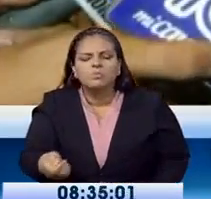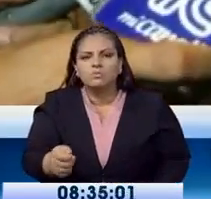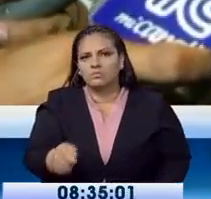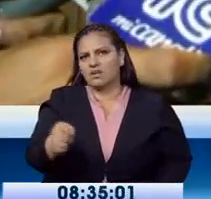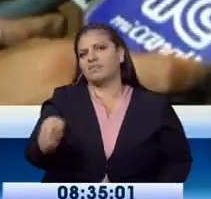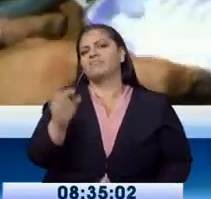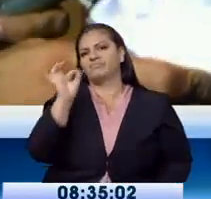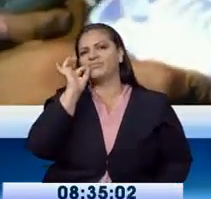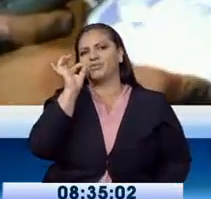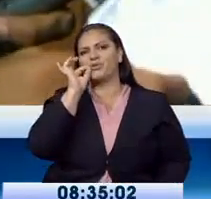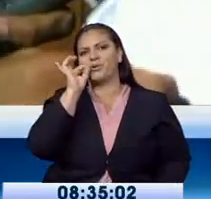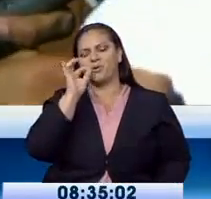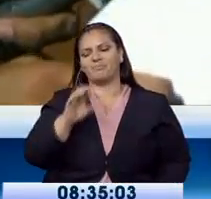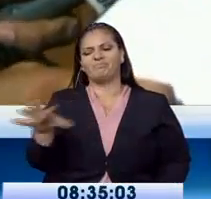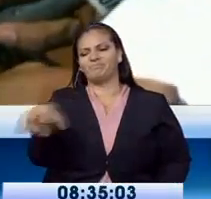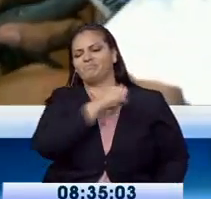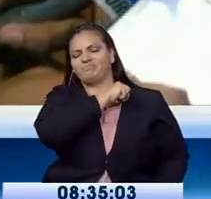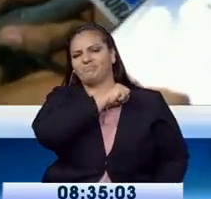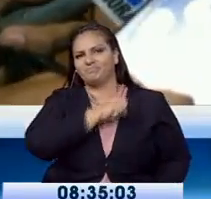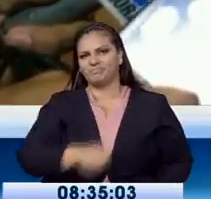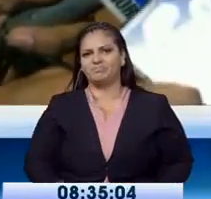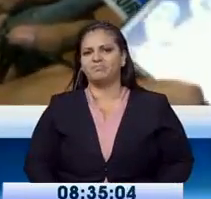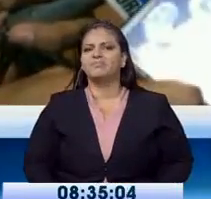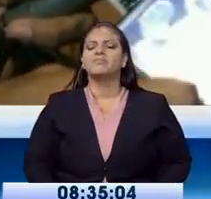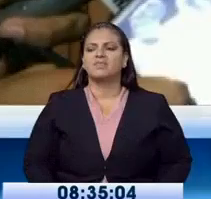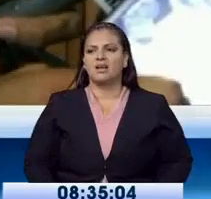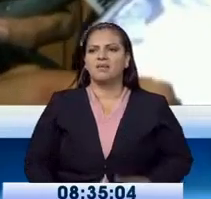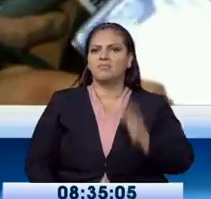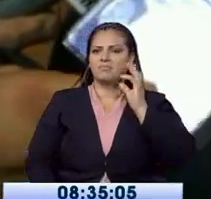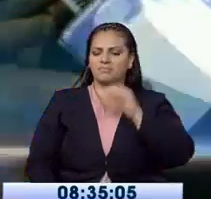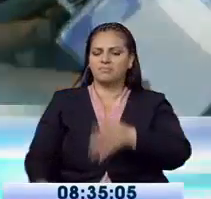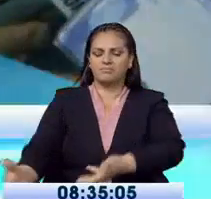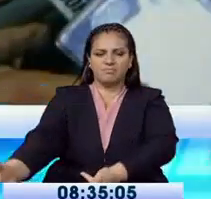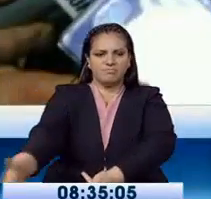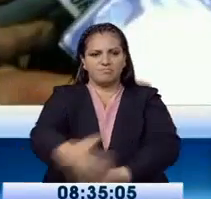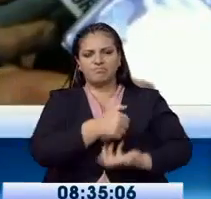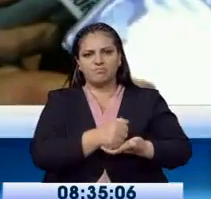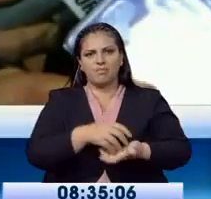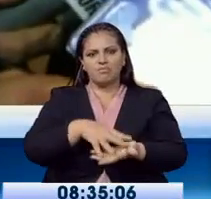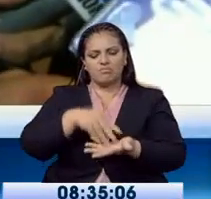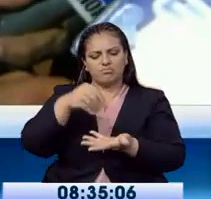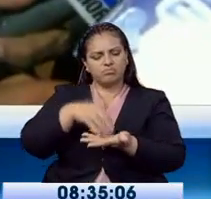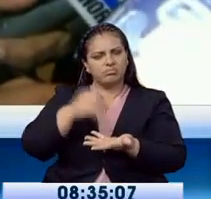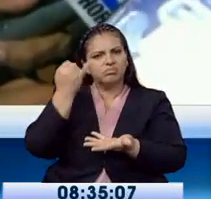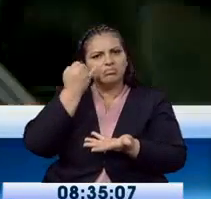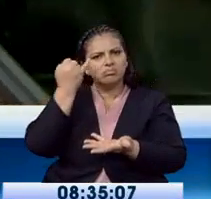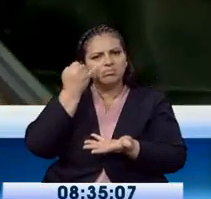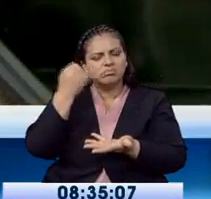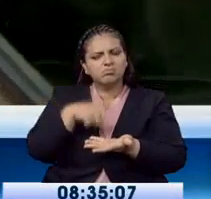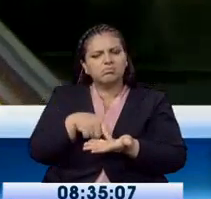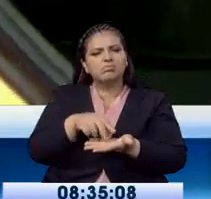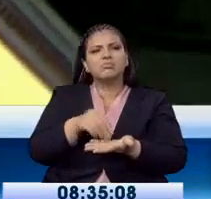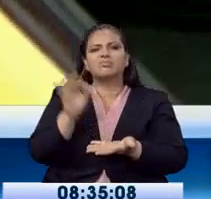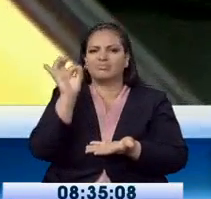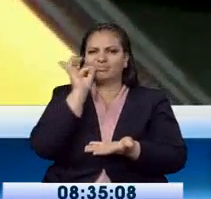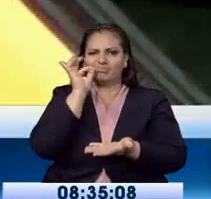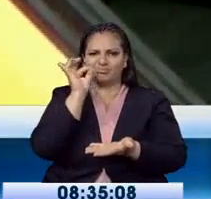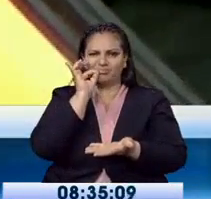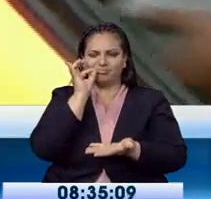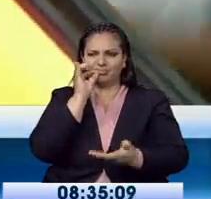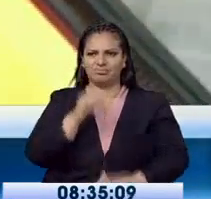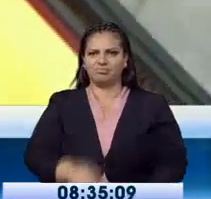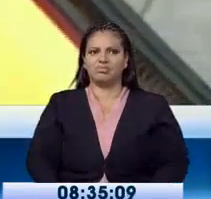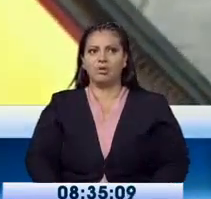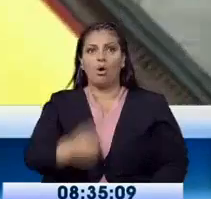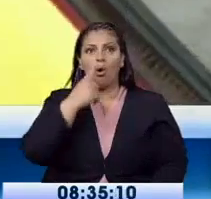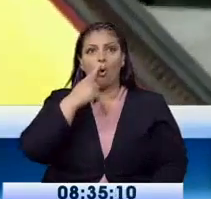lo cual se está verificando en este momento y a la prueba preliminar se ha dado positivo para un tipo de sustancia fiscalizada. El conductor del taxi en el que se